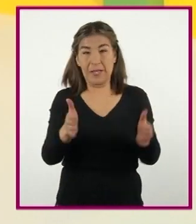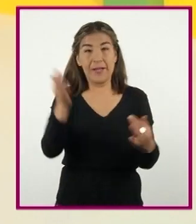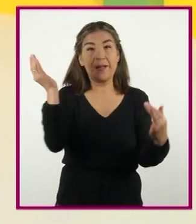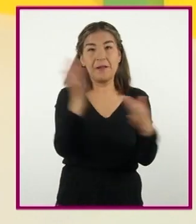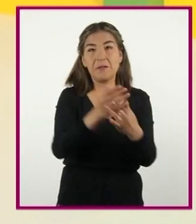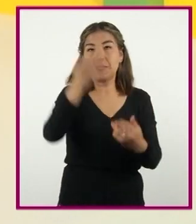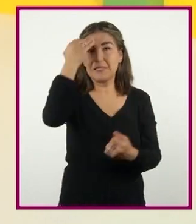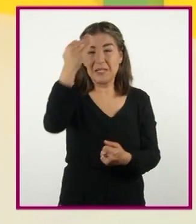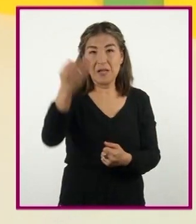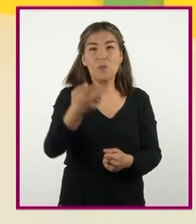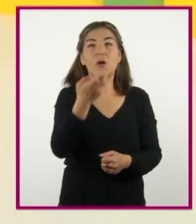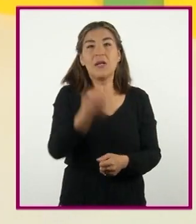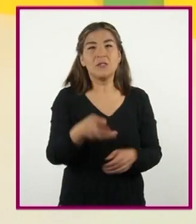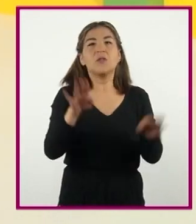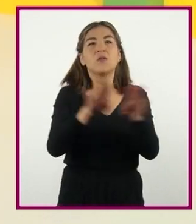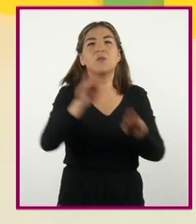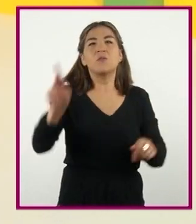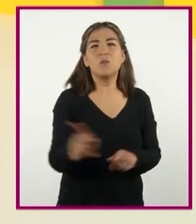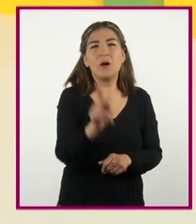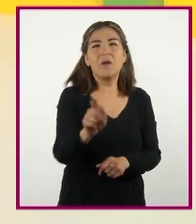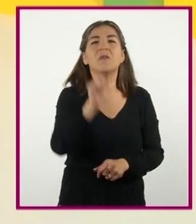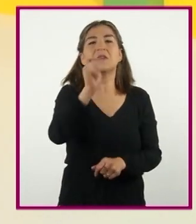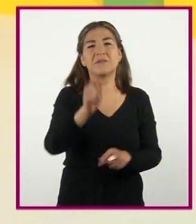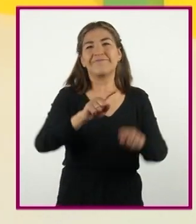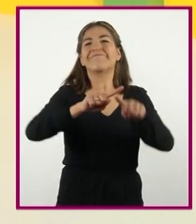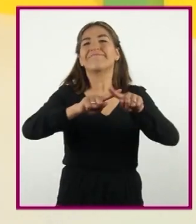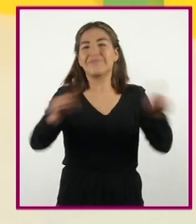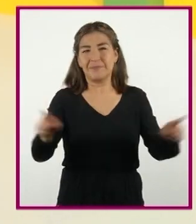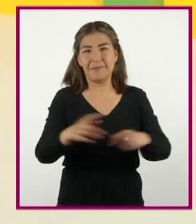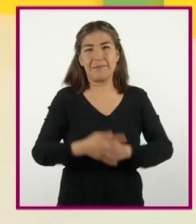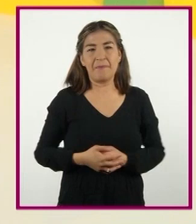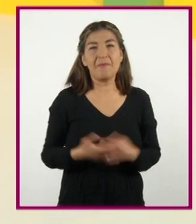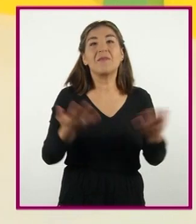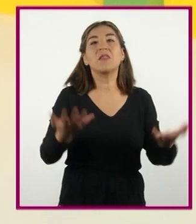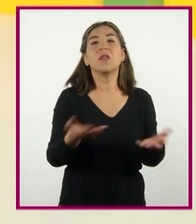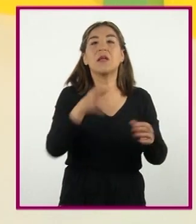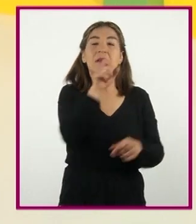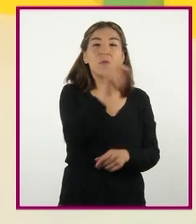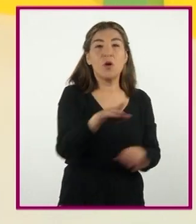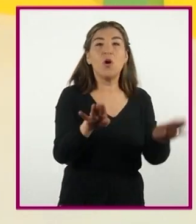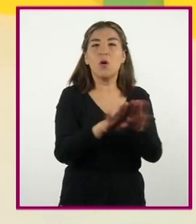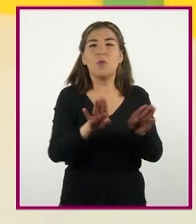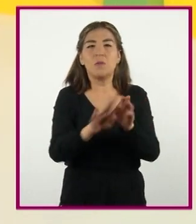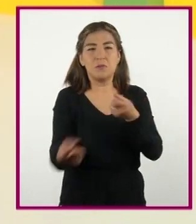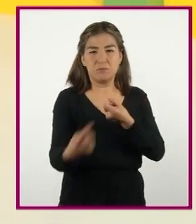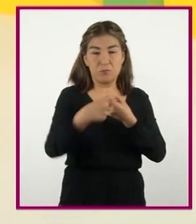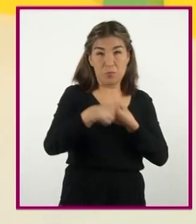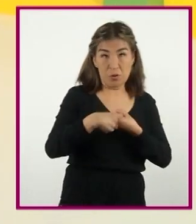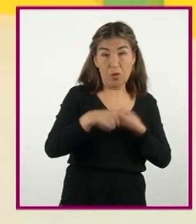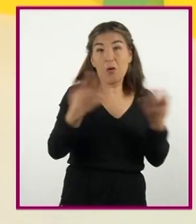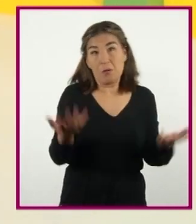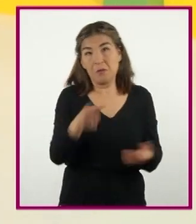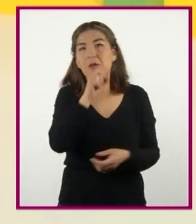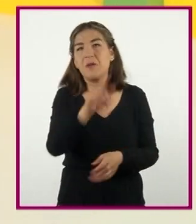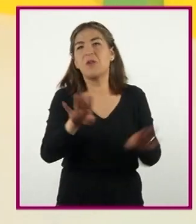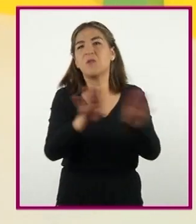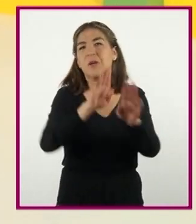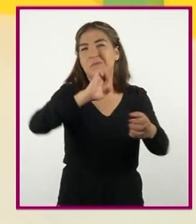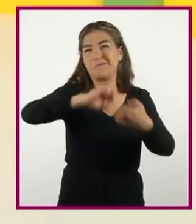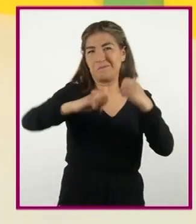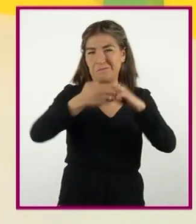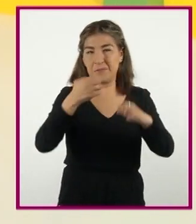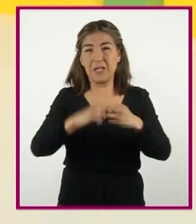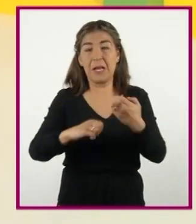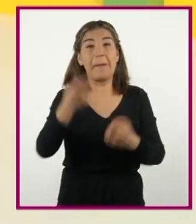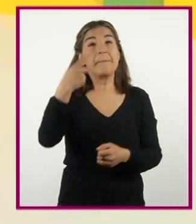pueblos veían a los otros pueblos como diferentes y solo podían ser sus aliados o sus enemigos, pero no